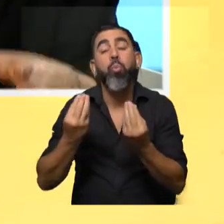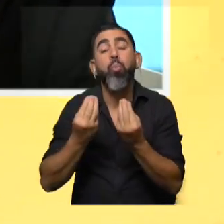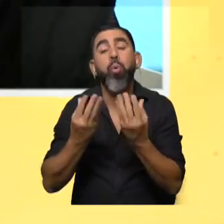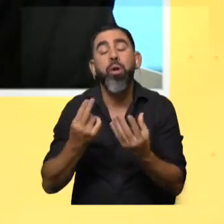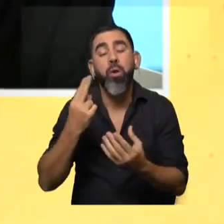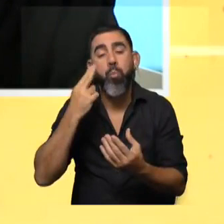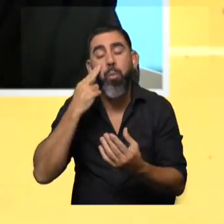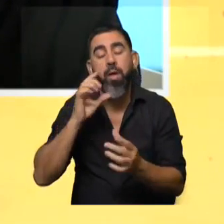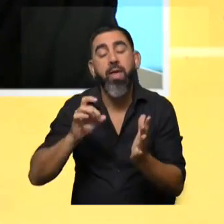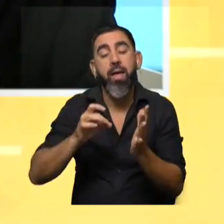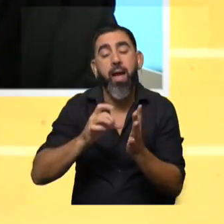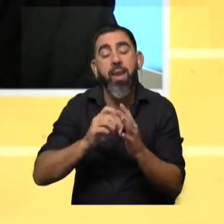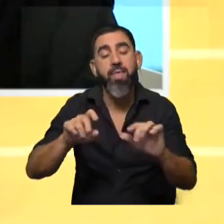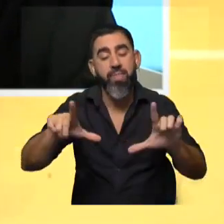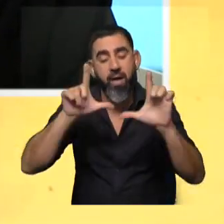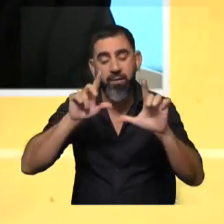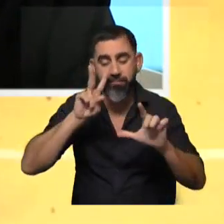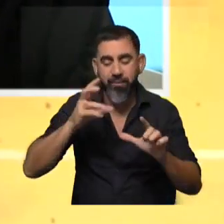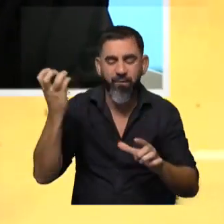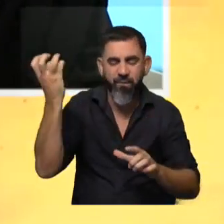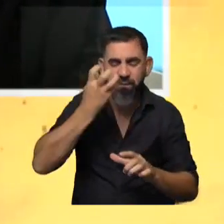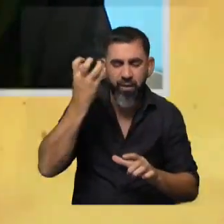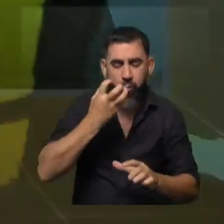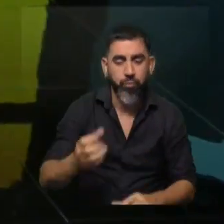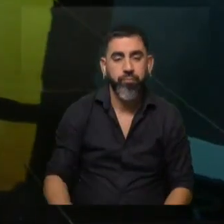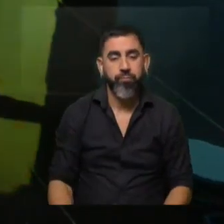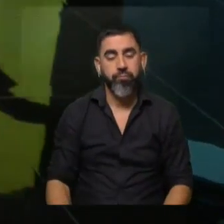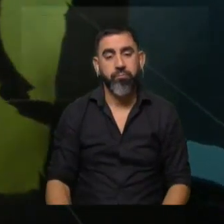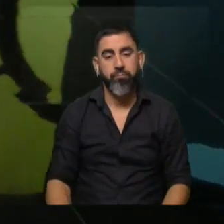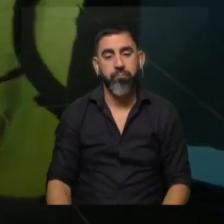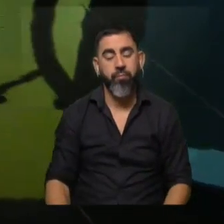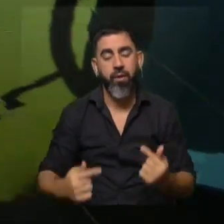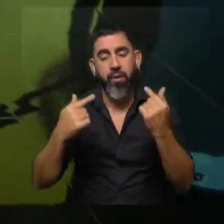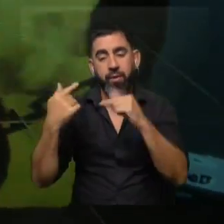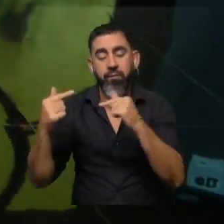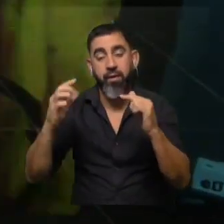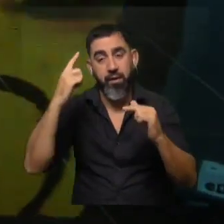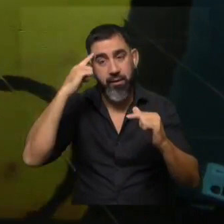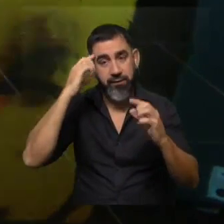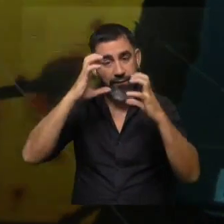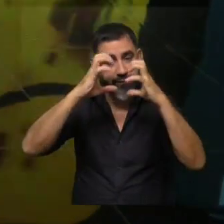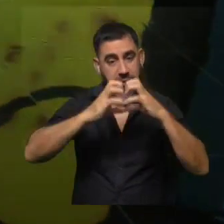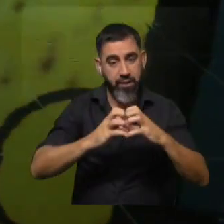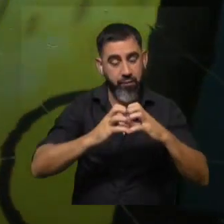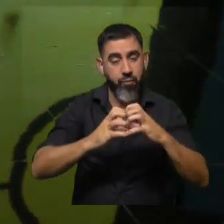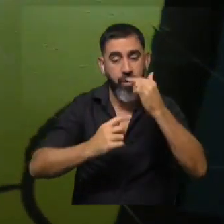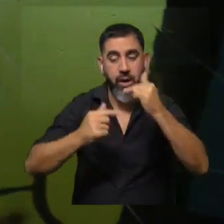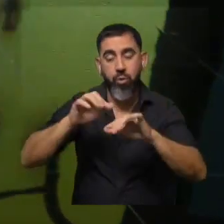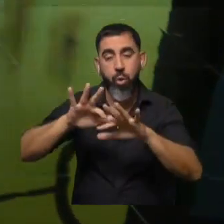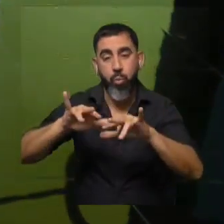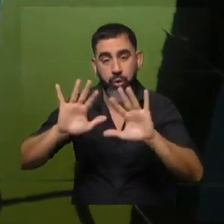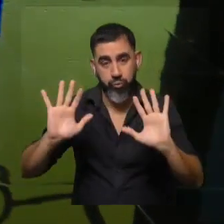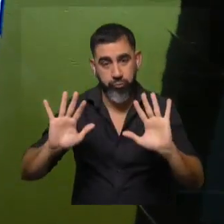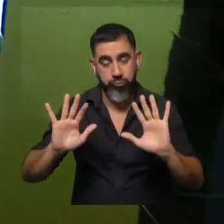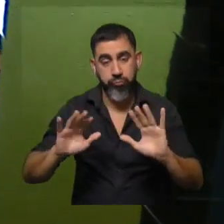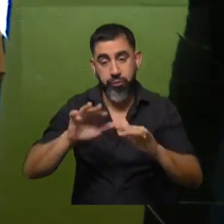imágenes. Claro. Ahí está la diferencia entre el cerebro humano y las herramientas informáticas.